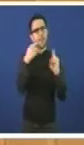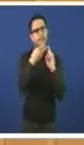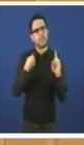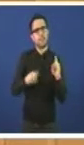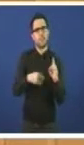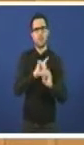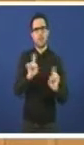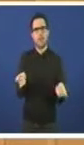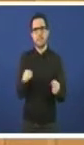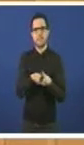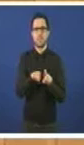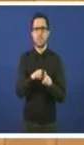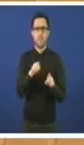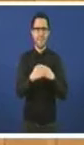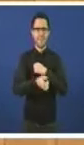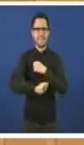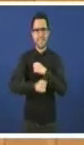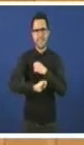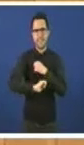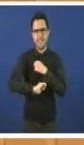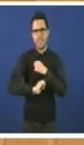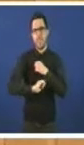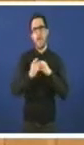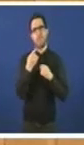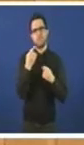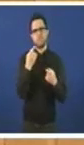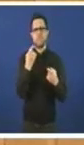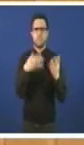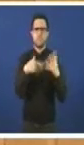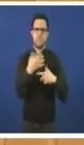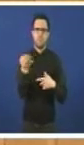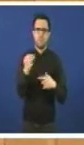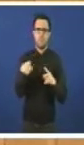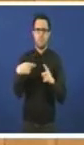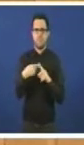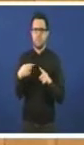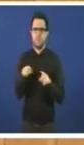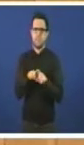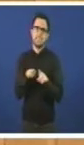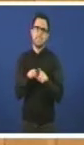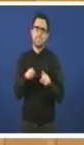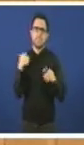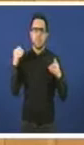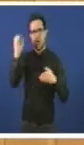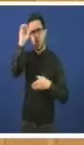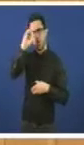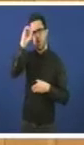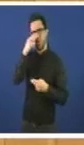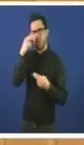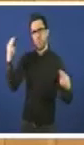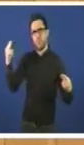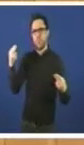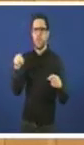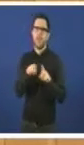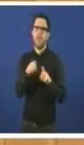parte de una estrategia perfectamente calculada cambiaron usted eso pasó en vez de utilizar de cada opinión pública la tesis la confrontación